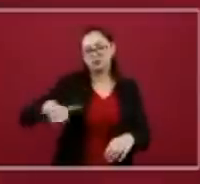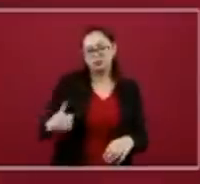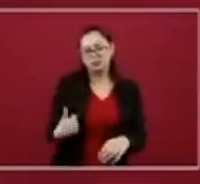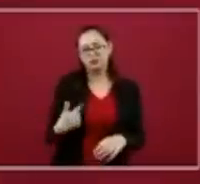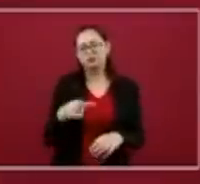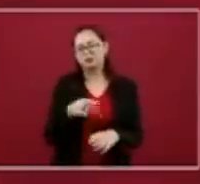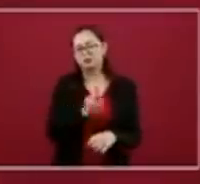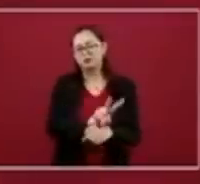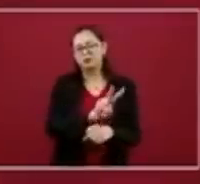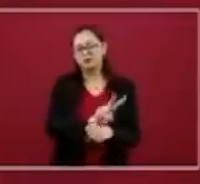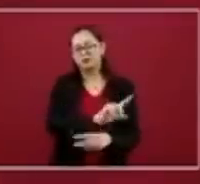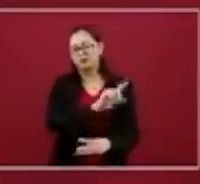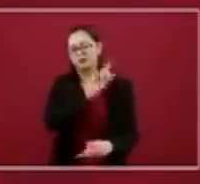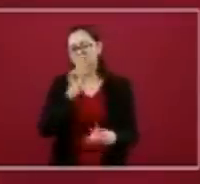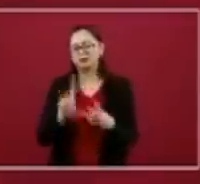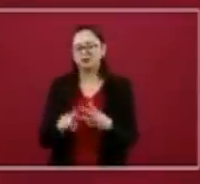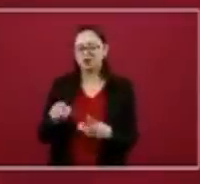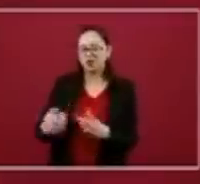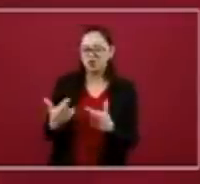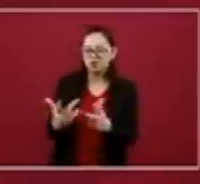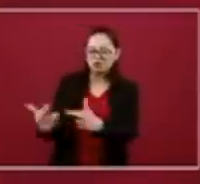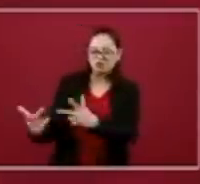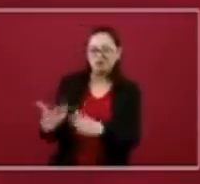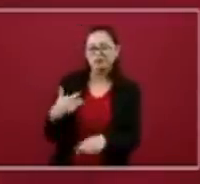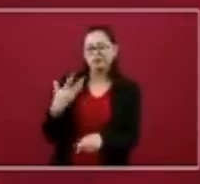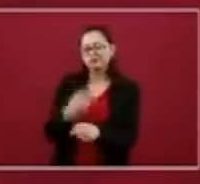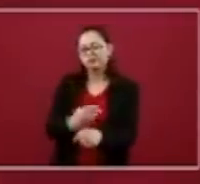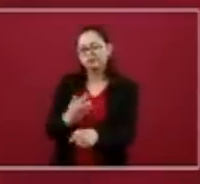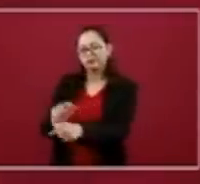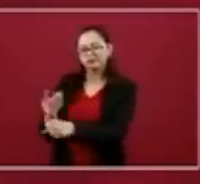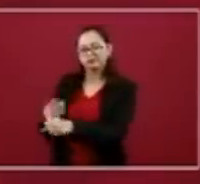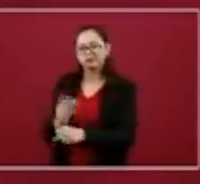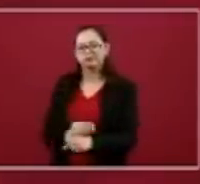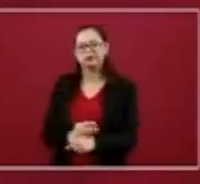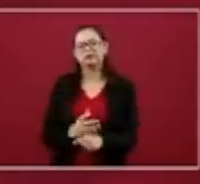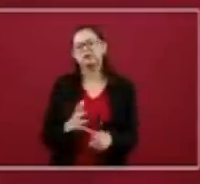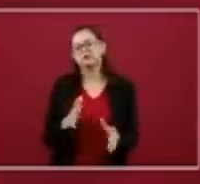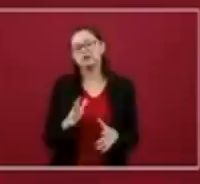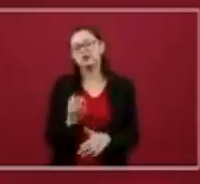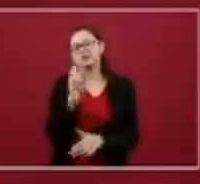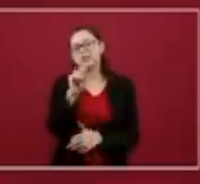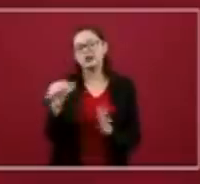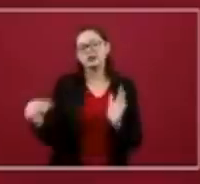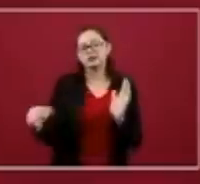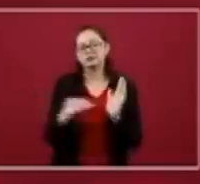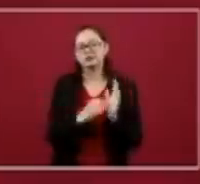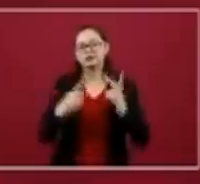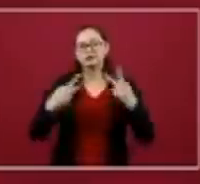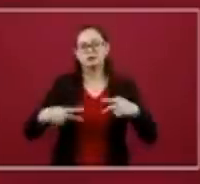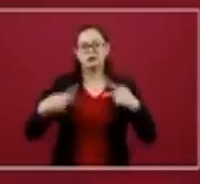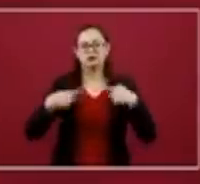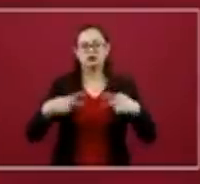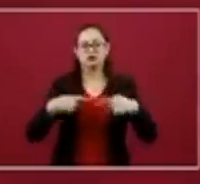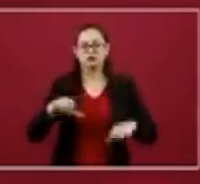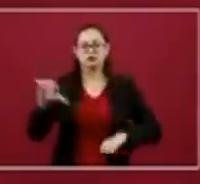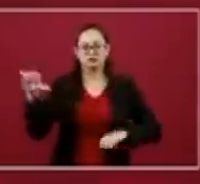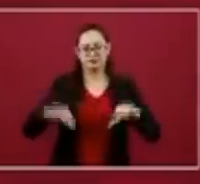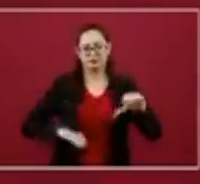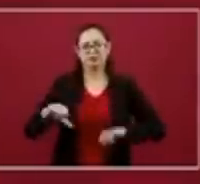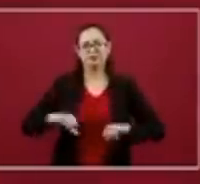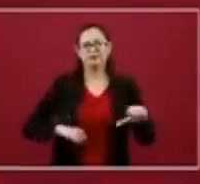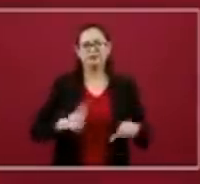la reparación de tomas clandestinas. Ahí empleamos aproximadamente 3,000 hombres en esta actividad. A